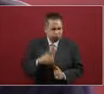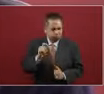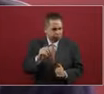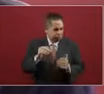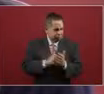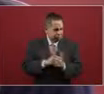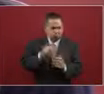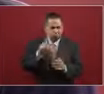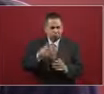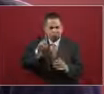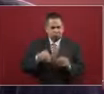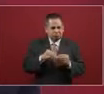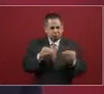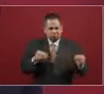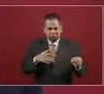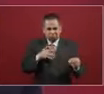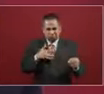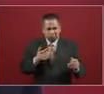20,000 kilómetros.